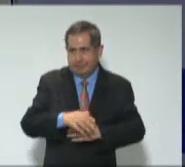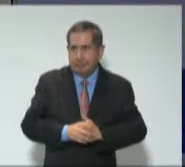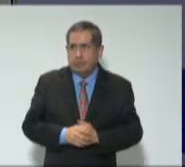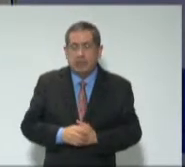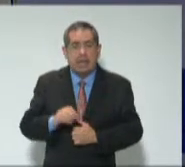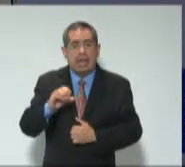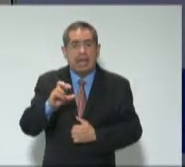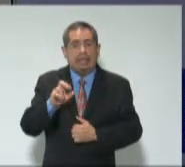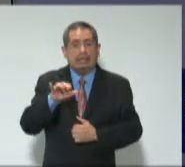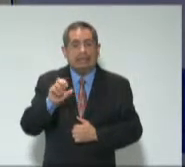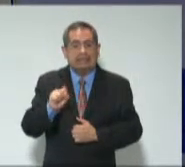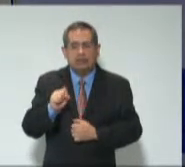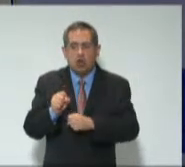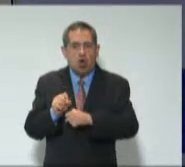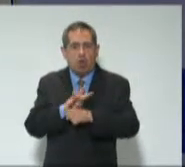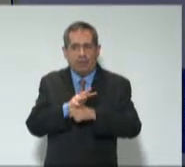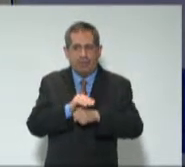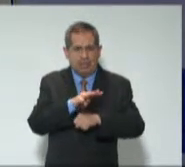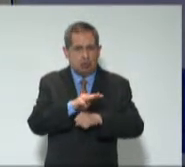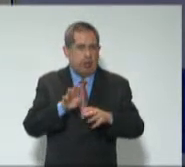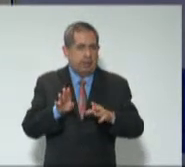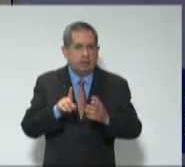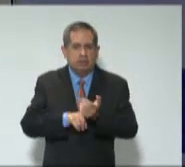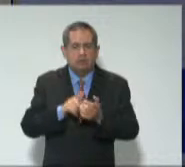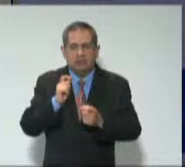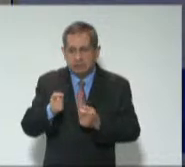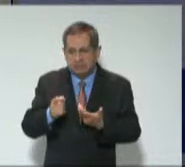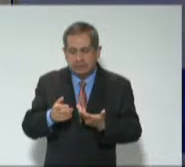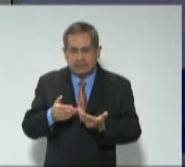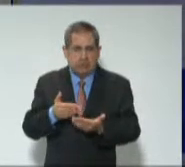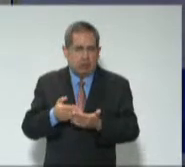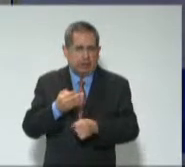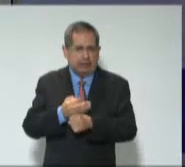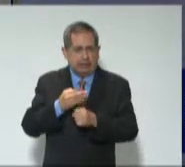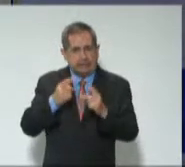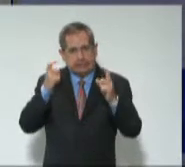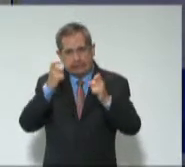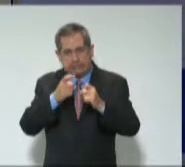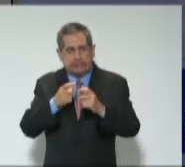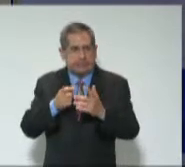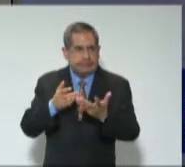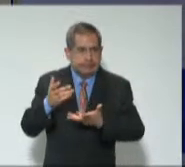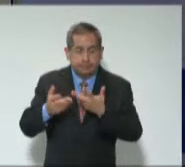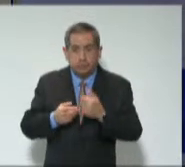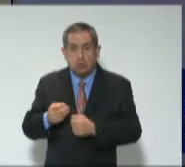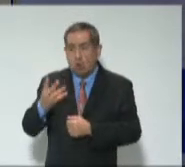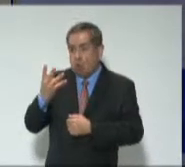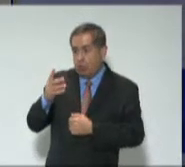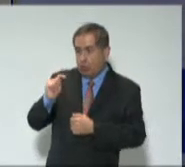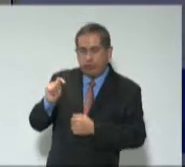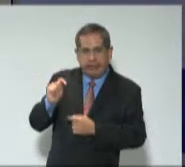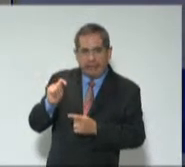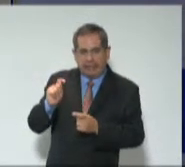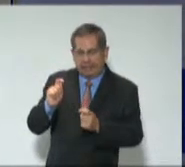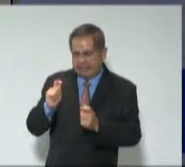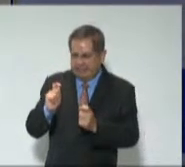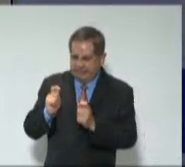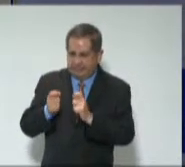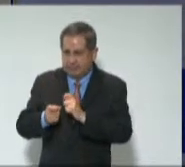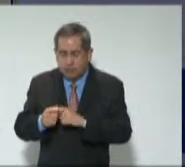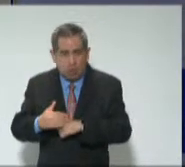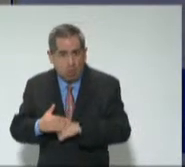crisis por el covid-19 vino como anillo al dedo a la cuarta transformación ya que por